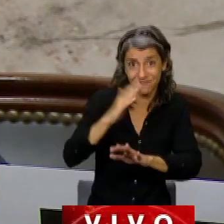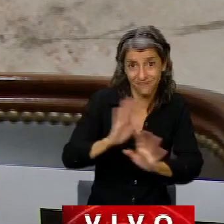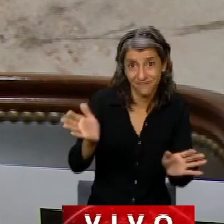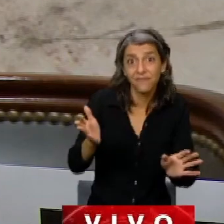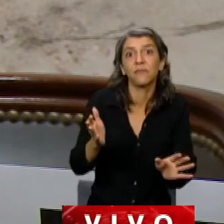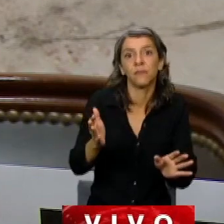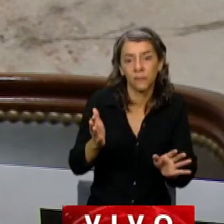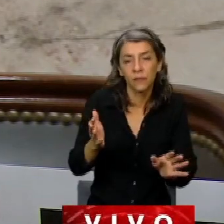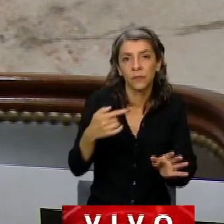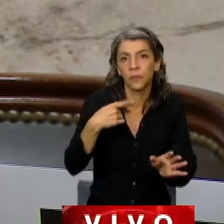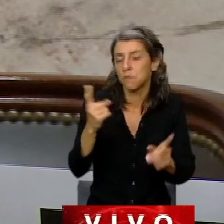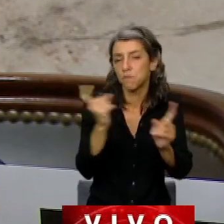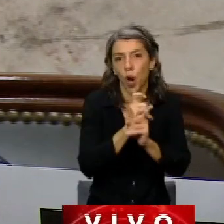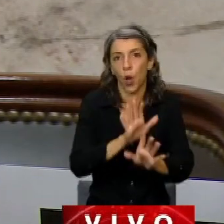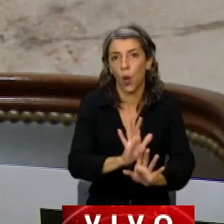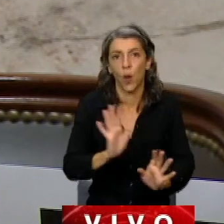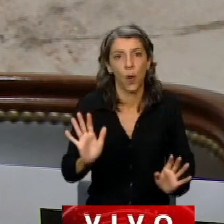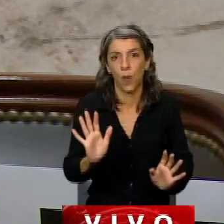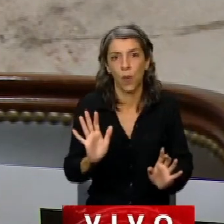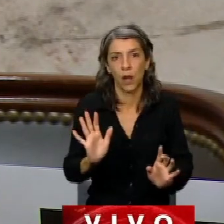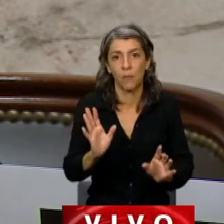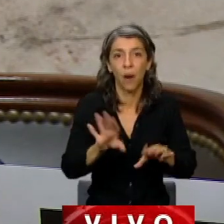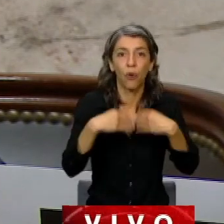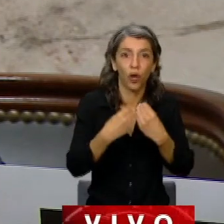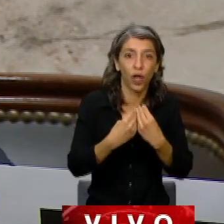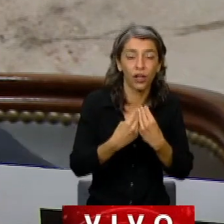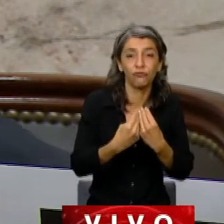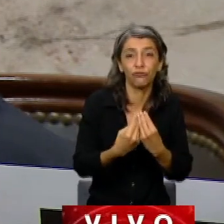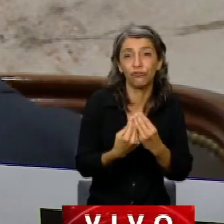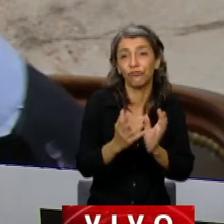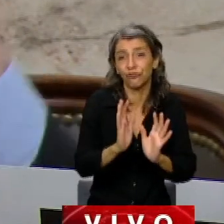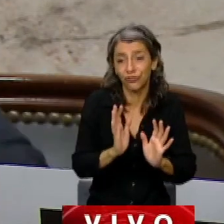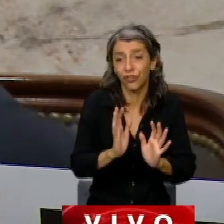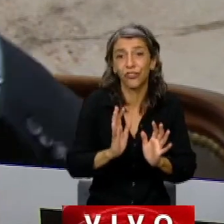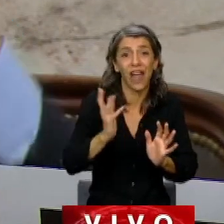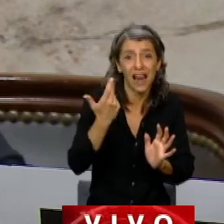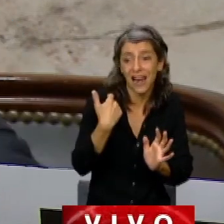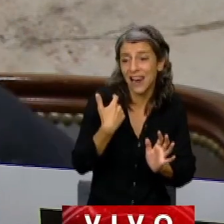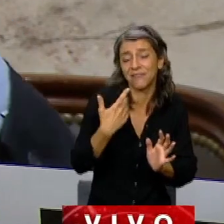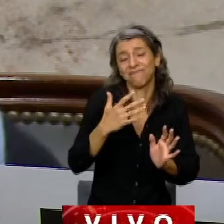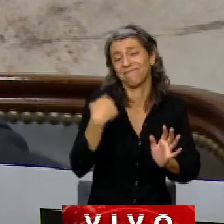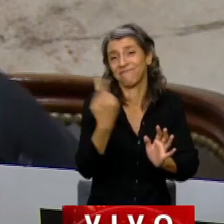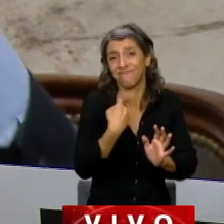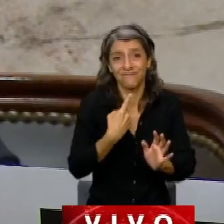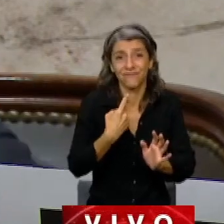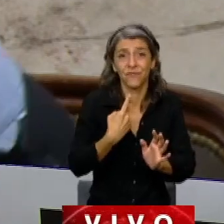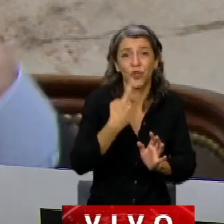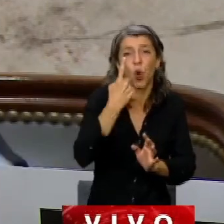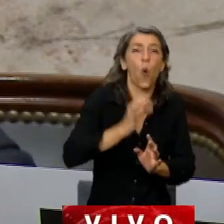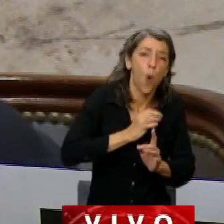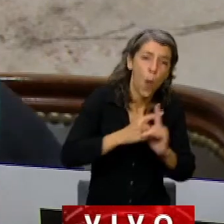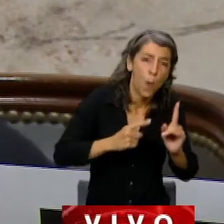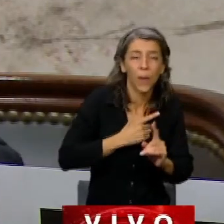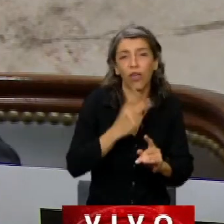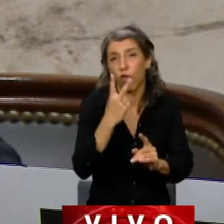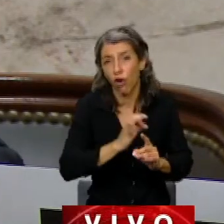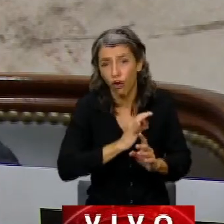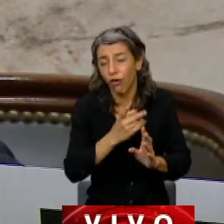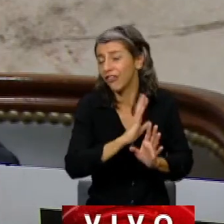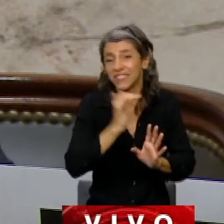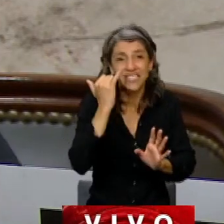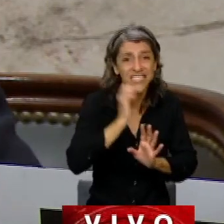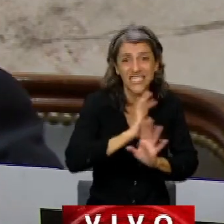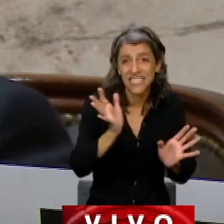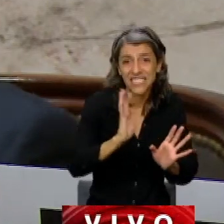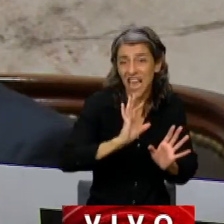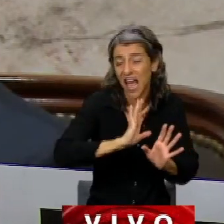política monetaria tiene un rezago de 18 a 24 meses, la monstruosidad de emitir 11 puntos del PBI durante los